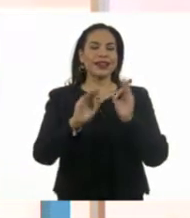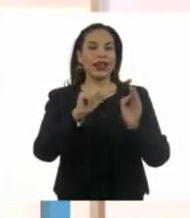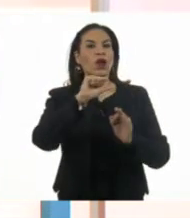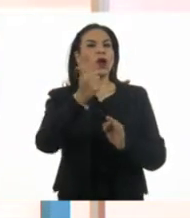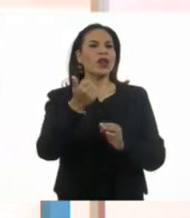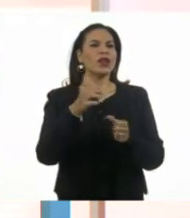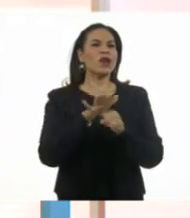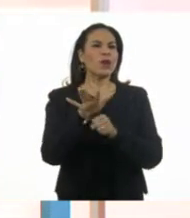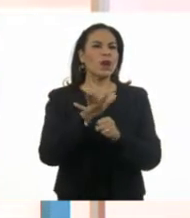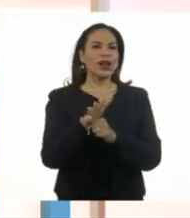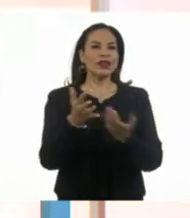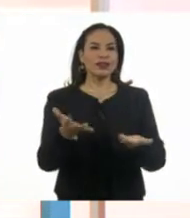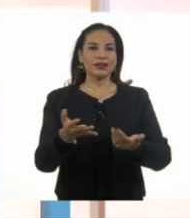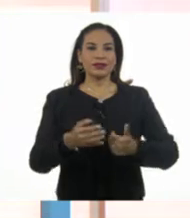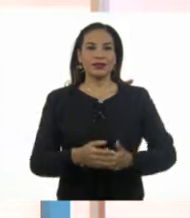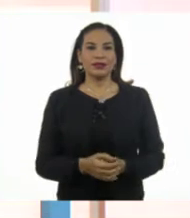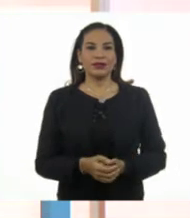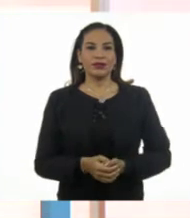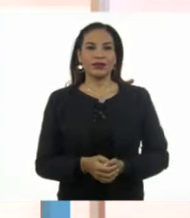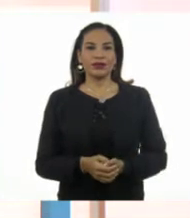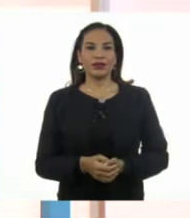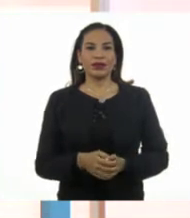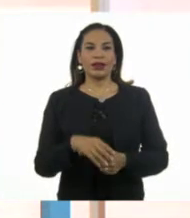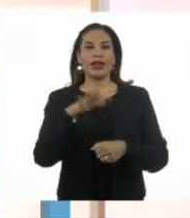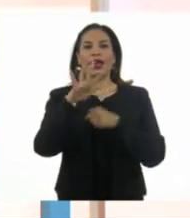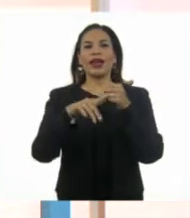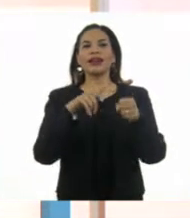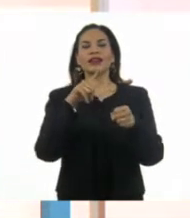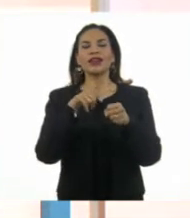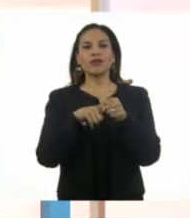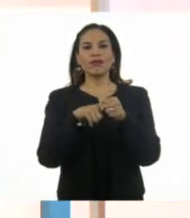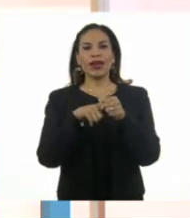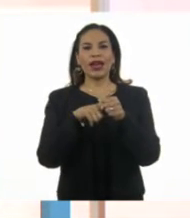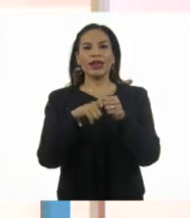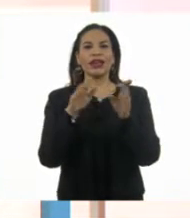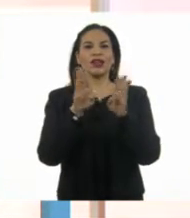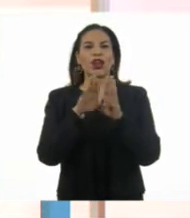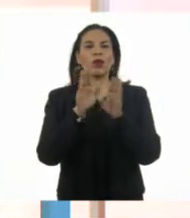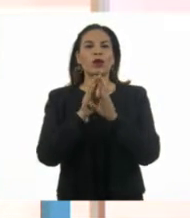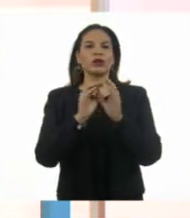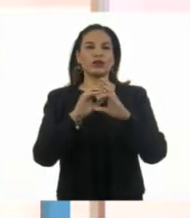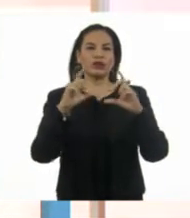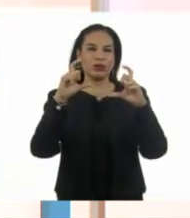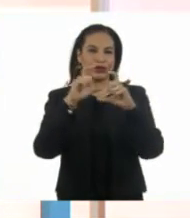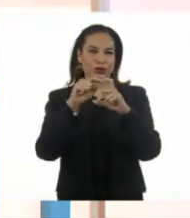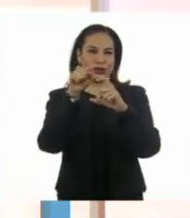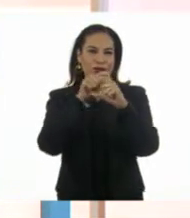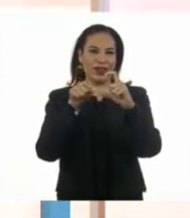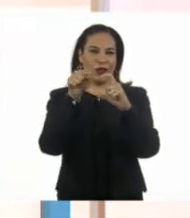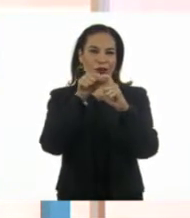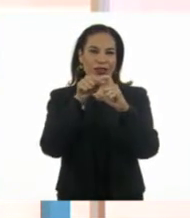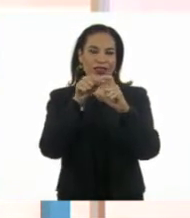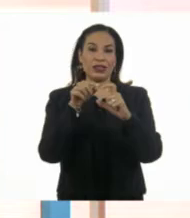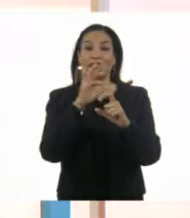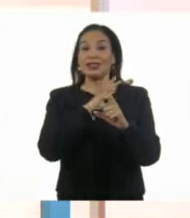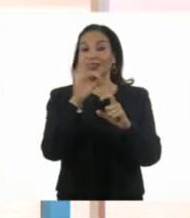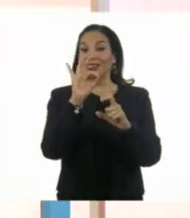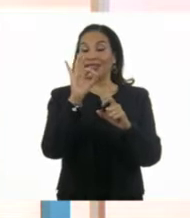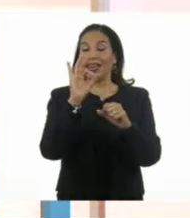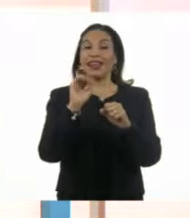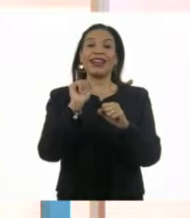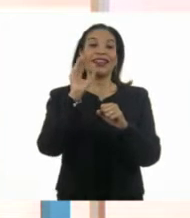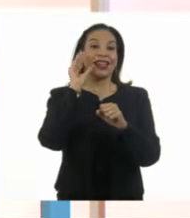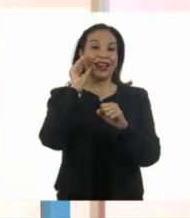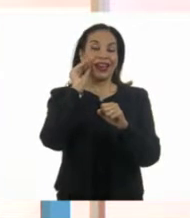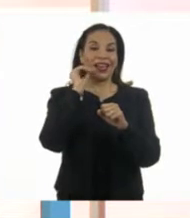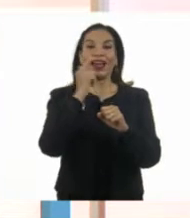otra es un animalito pequeñito, redondito. Puede ser naranja,